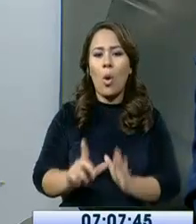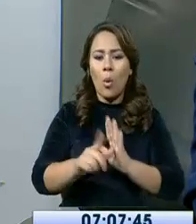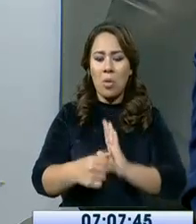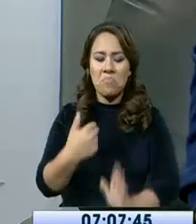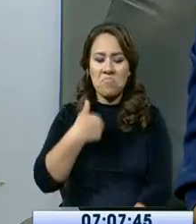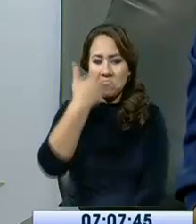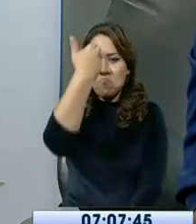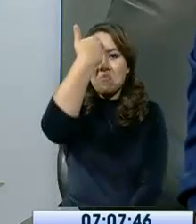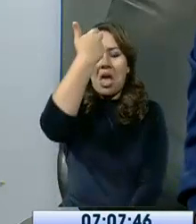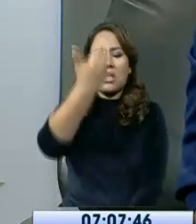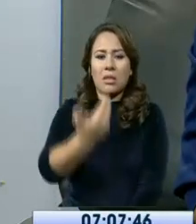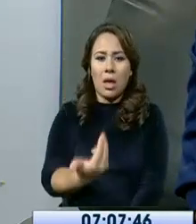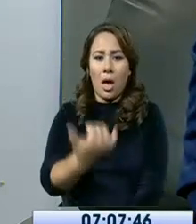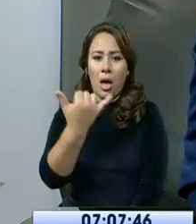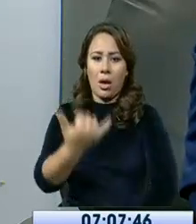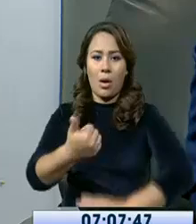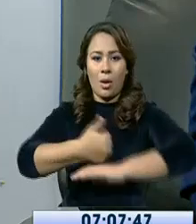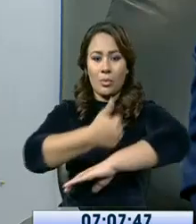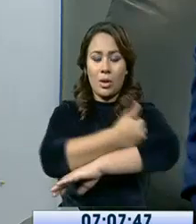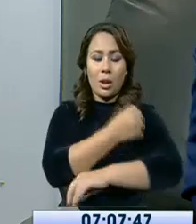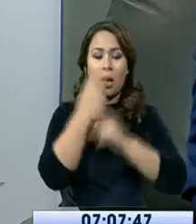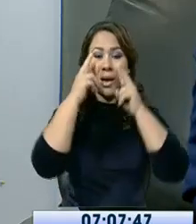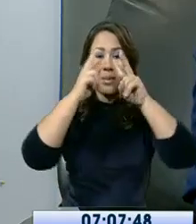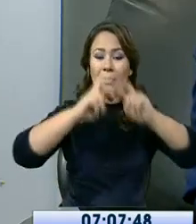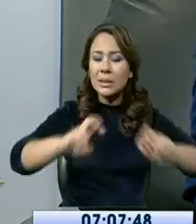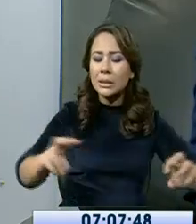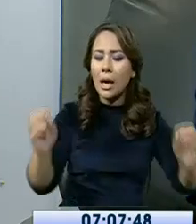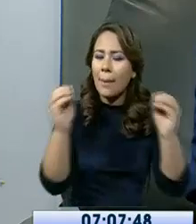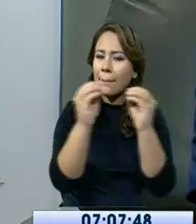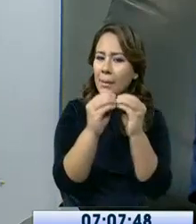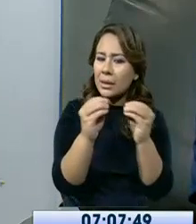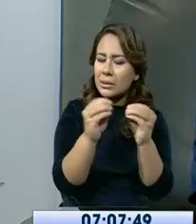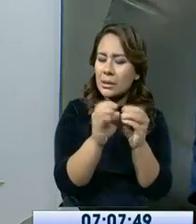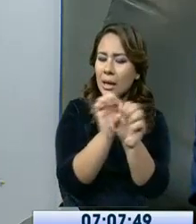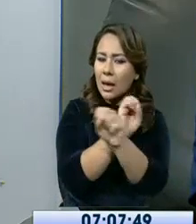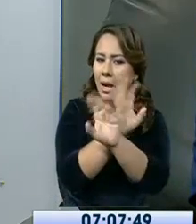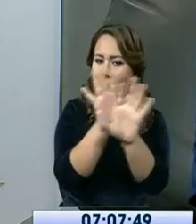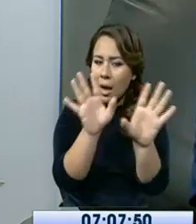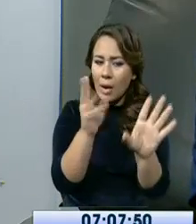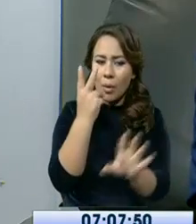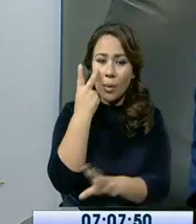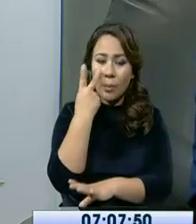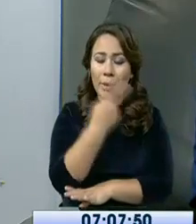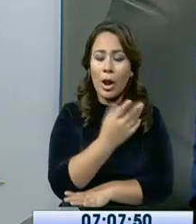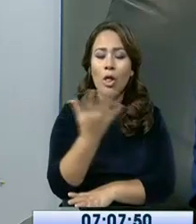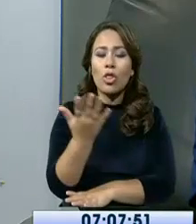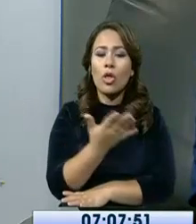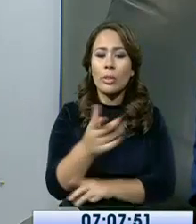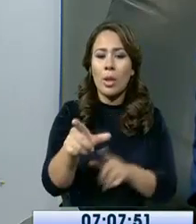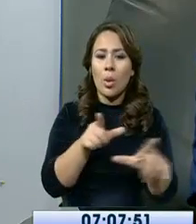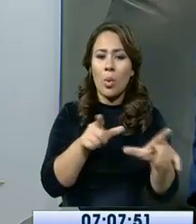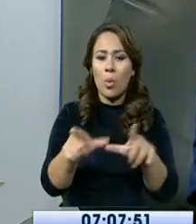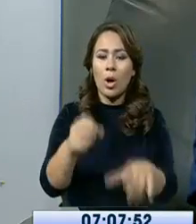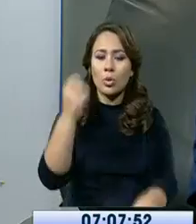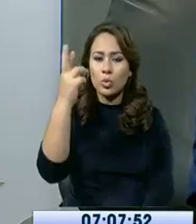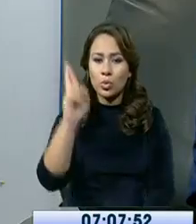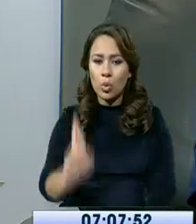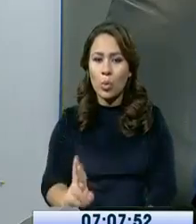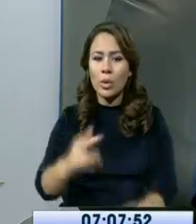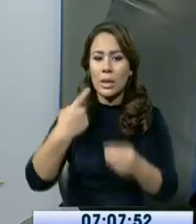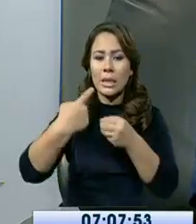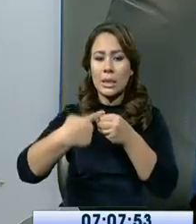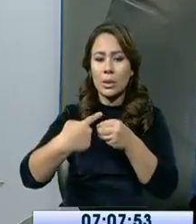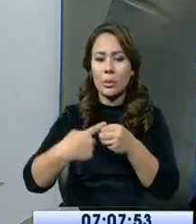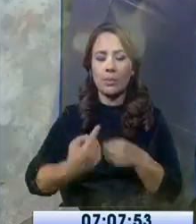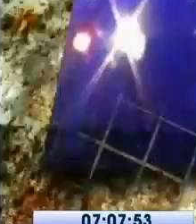vida. Las autoridades iniciaron ya una investigación para esclarecer este hecho ocurrido en el sur de Quito.